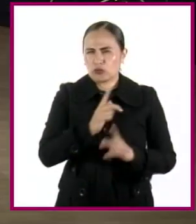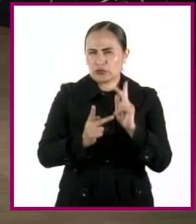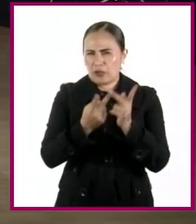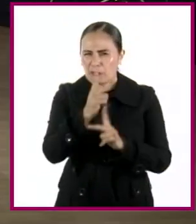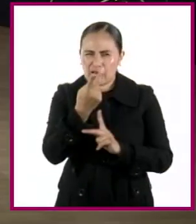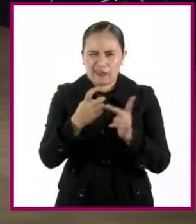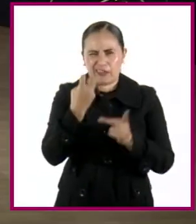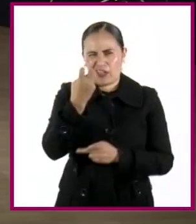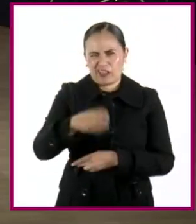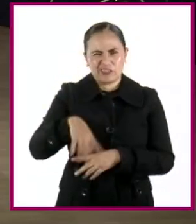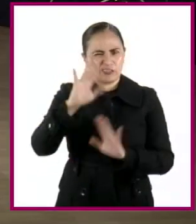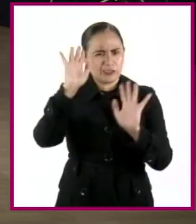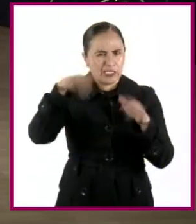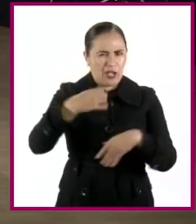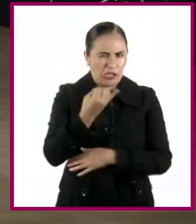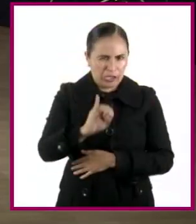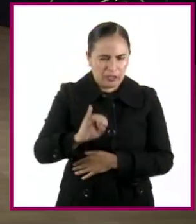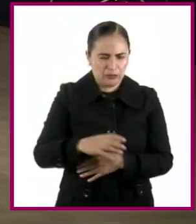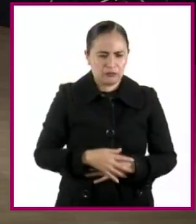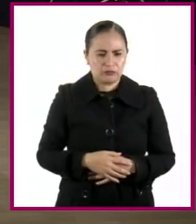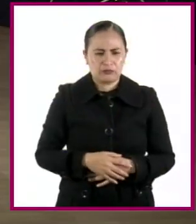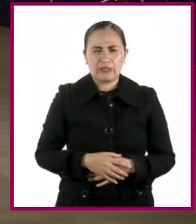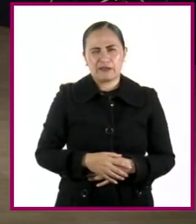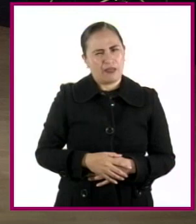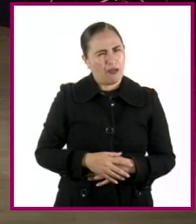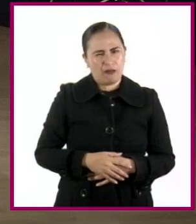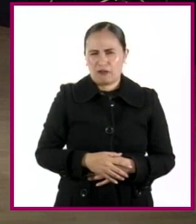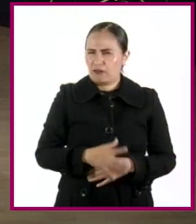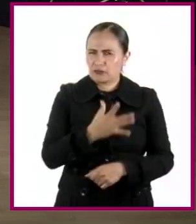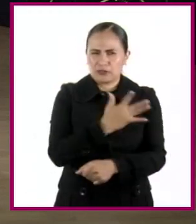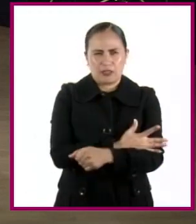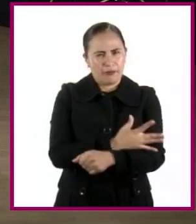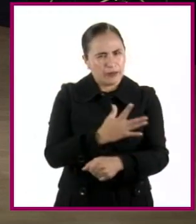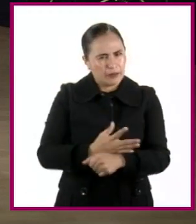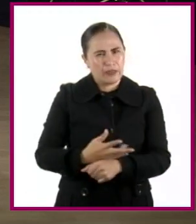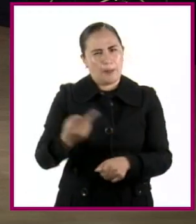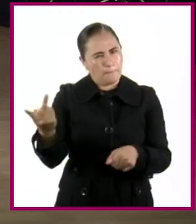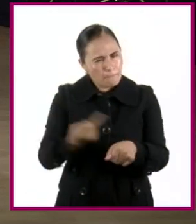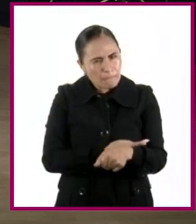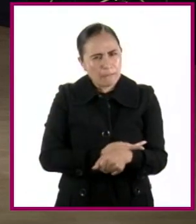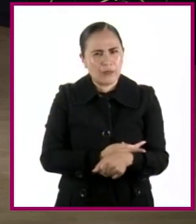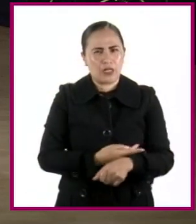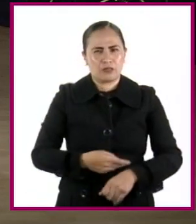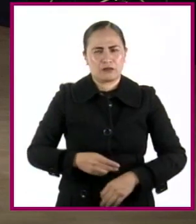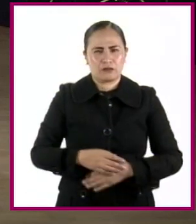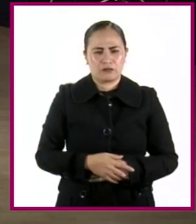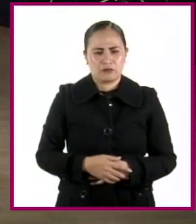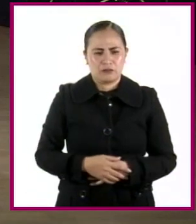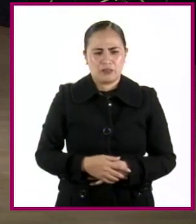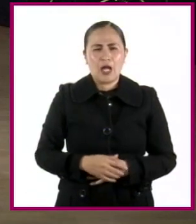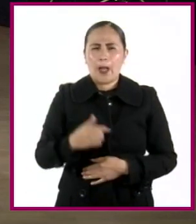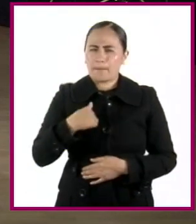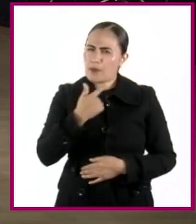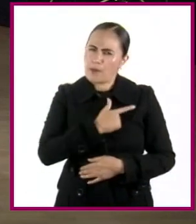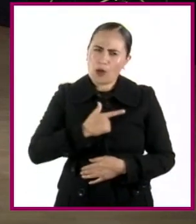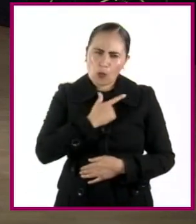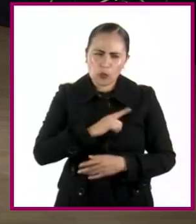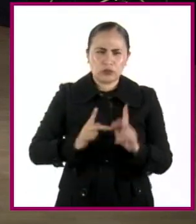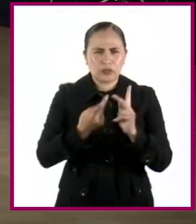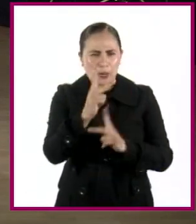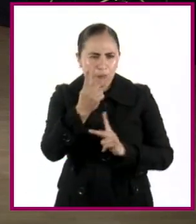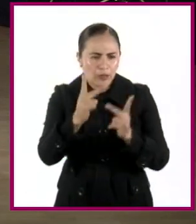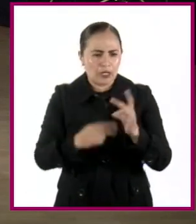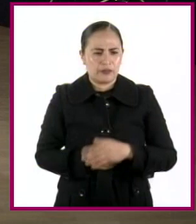¿eh? De nada, neta. Te saliste, ¿eh? Porque, no, a mí me gustan las patas, pero luego